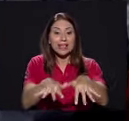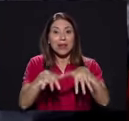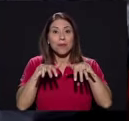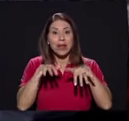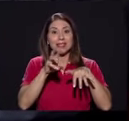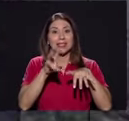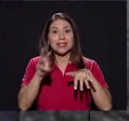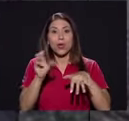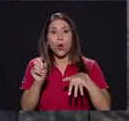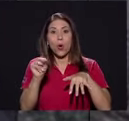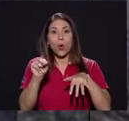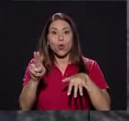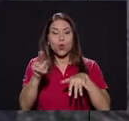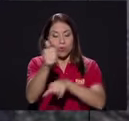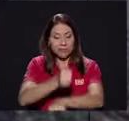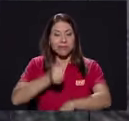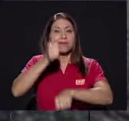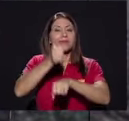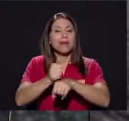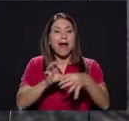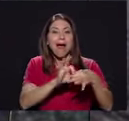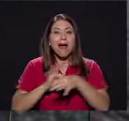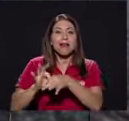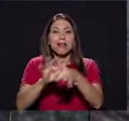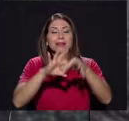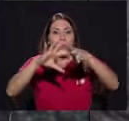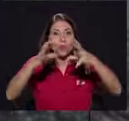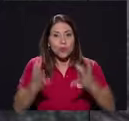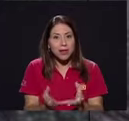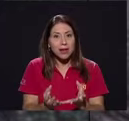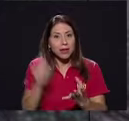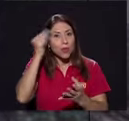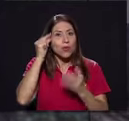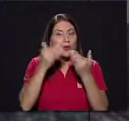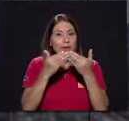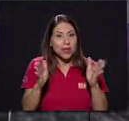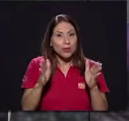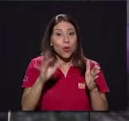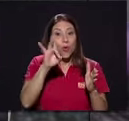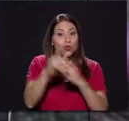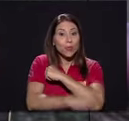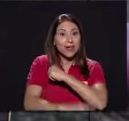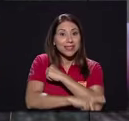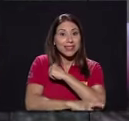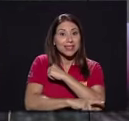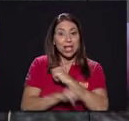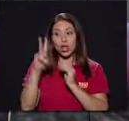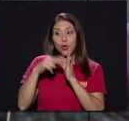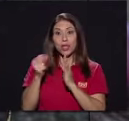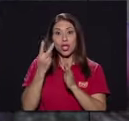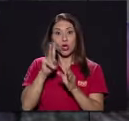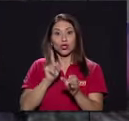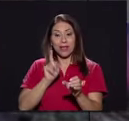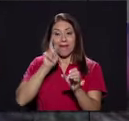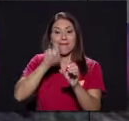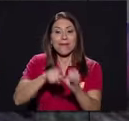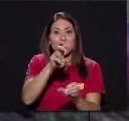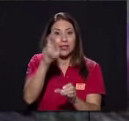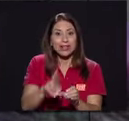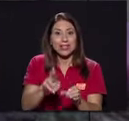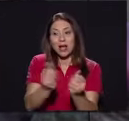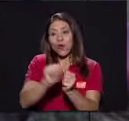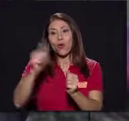Unidas, se constituye la Alianza Mundial de Gobierno Abierto. 8 países. El año 2012 se integra Costa Rica, junto con Chile también, y